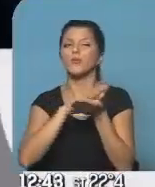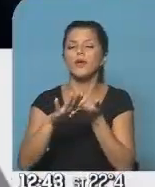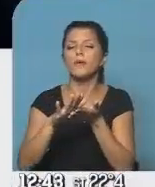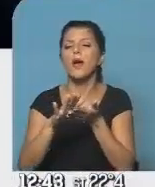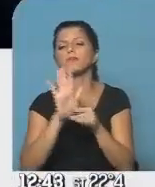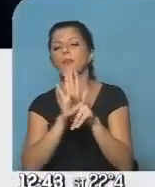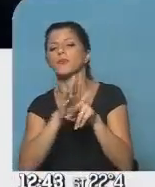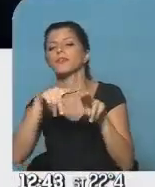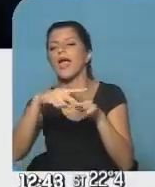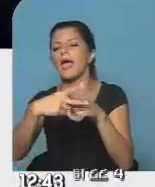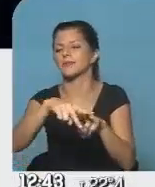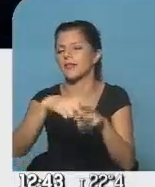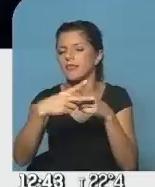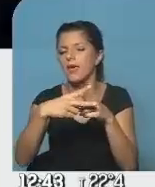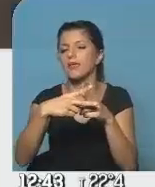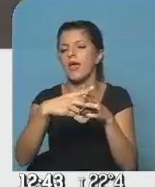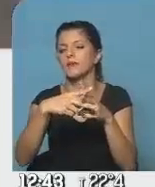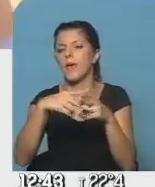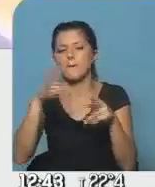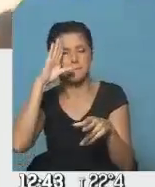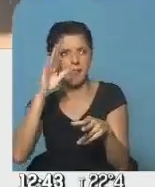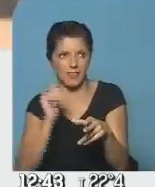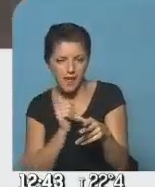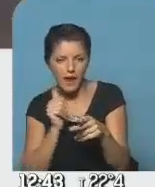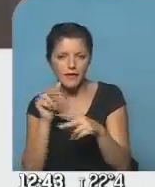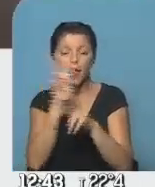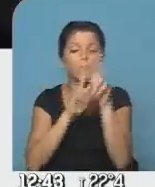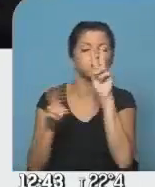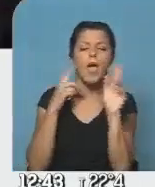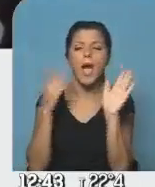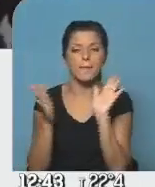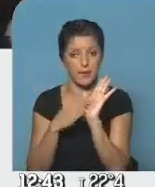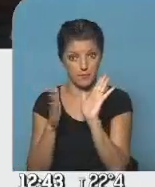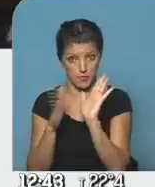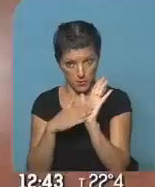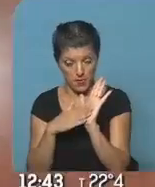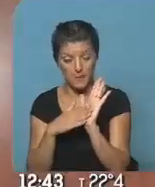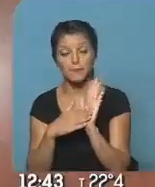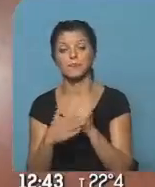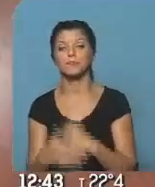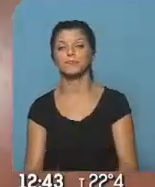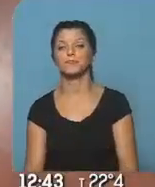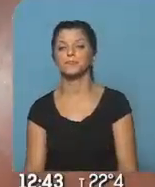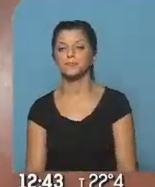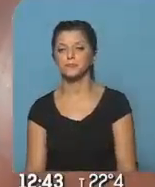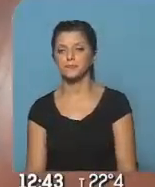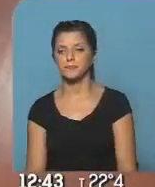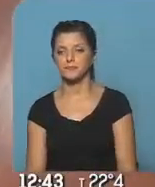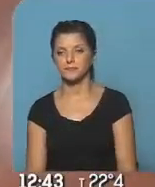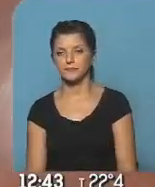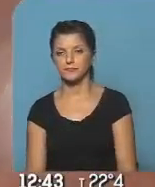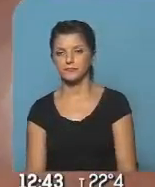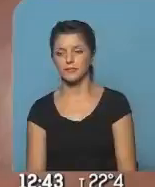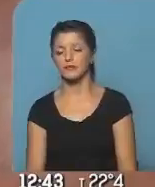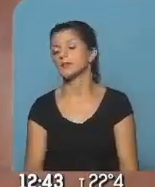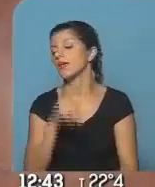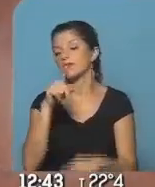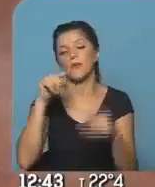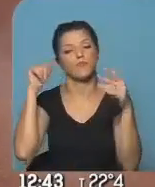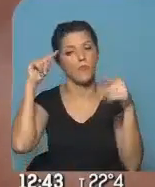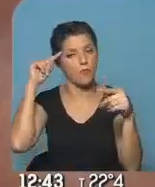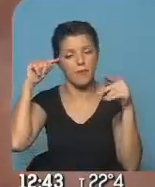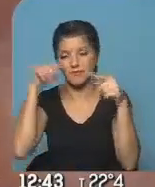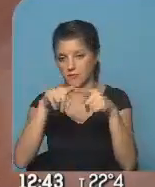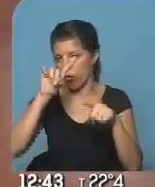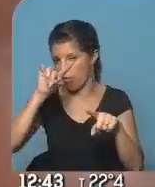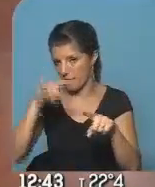entre comillas, que es una posibilidad también en este bombardeo. Sigue siendo el elemento de la política, o